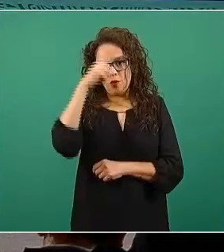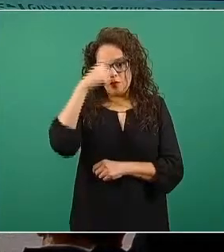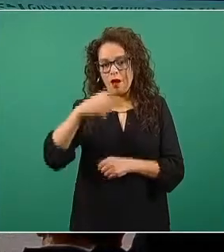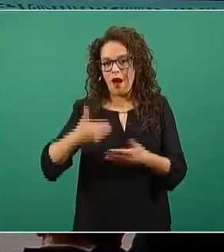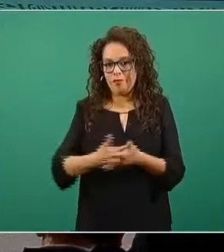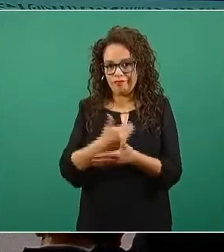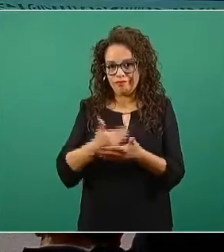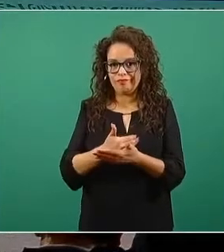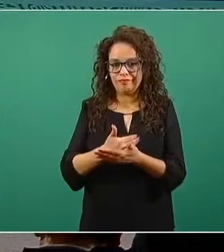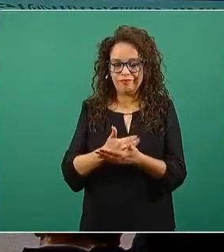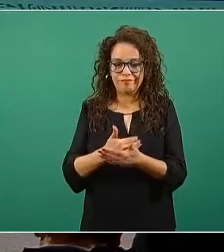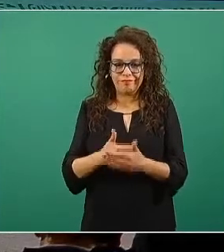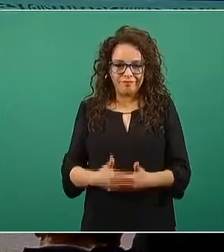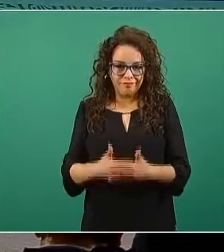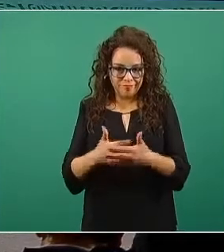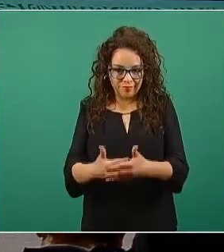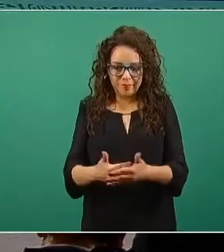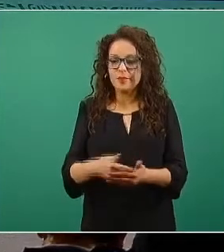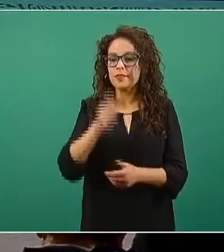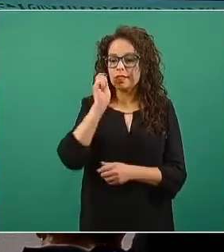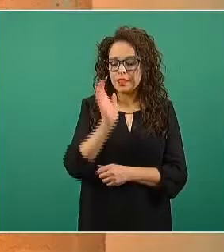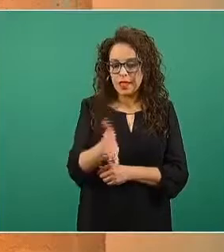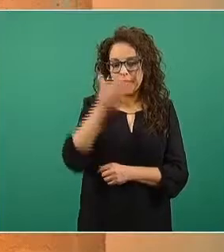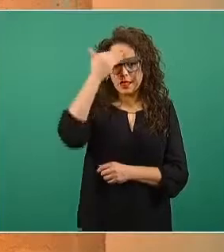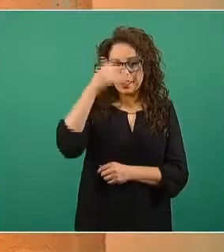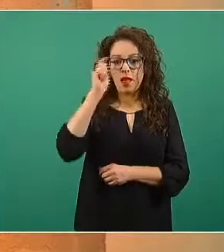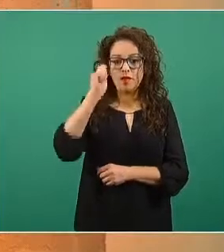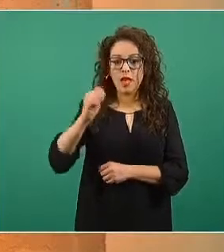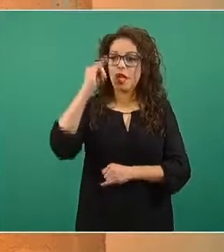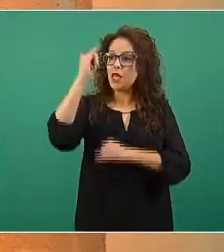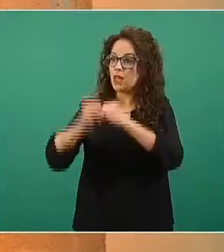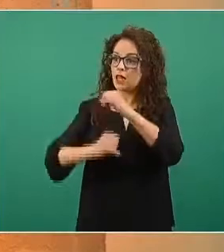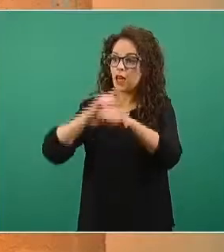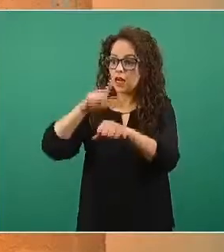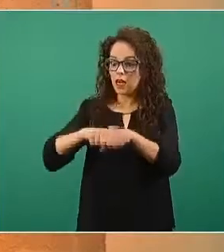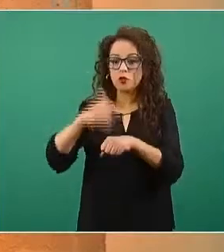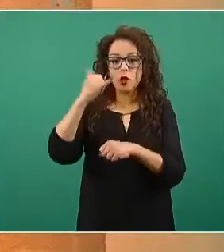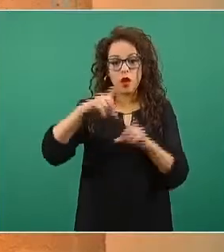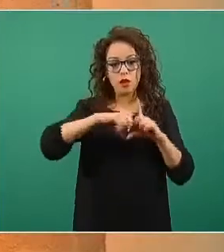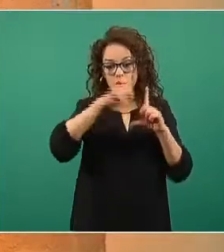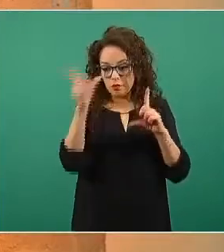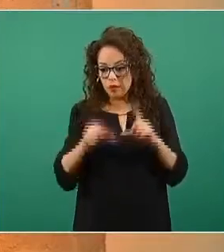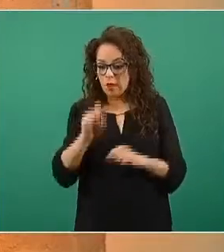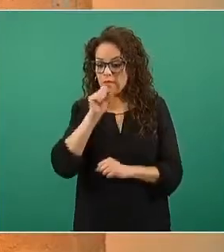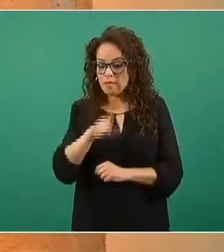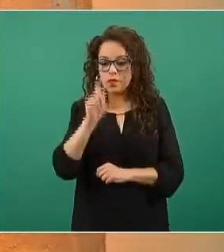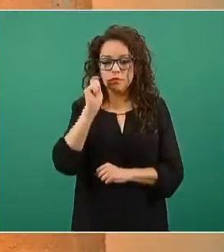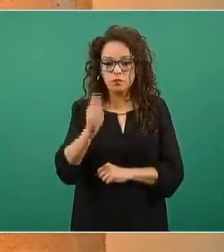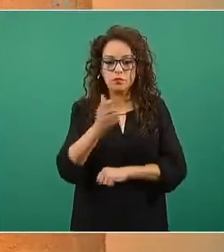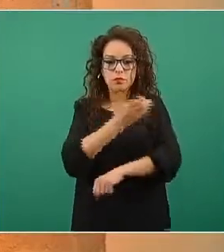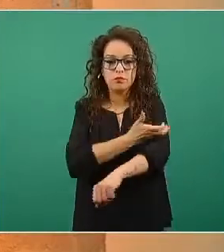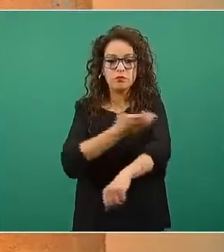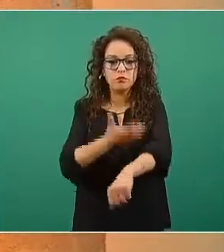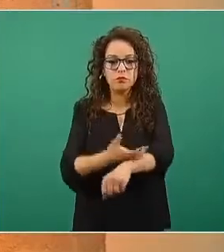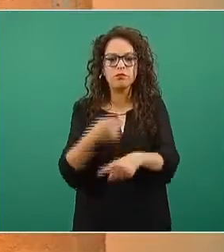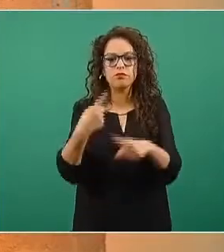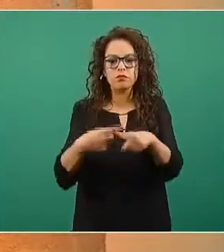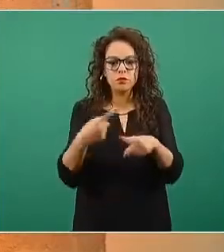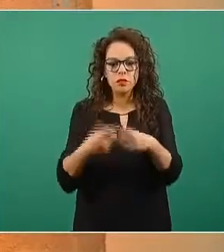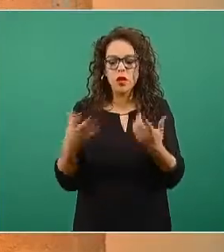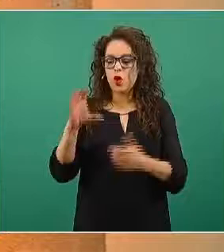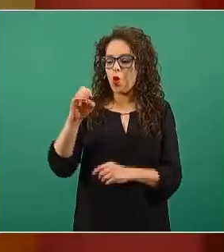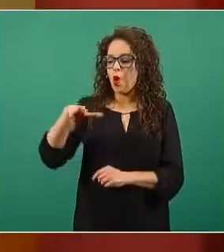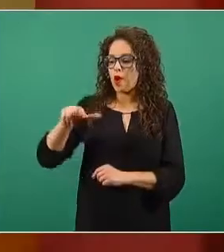que se ha estimado a nivel internacional, pero también a nivel nacional por nuestros colegas de CONAPO. Y